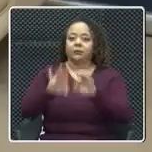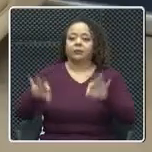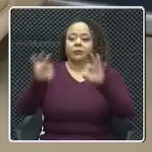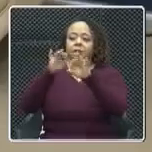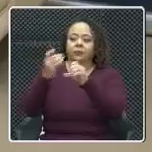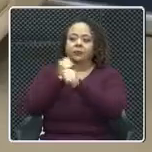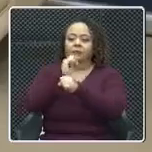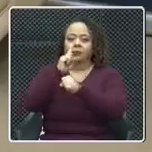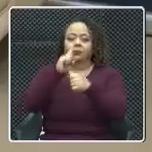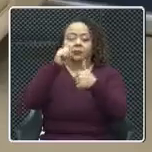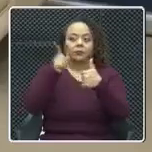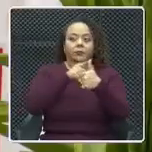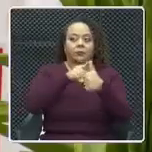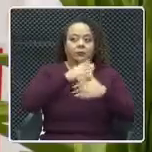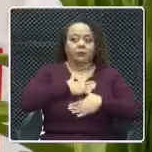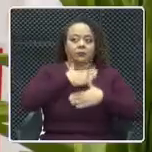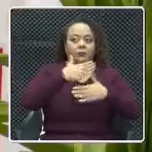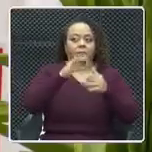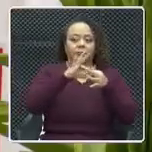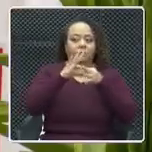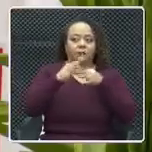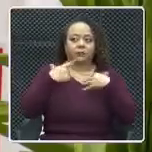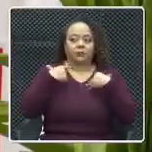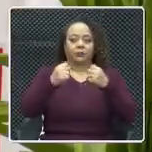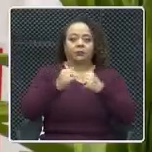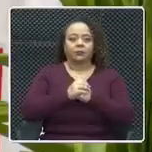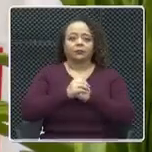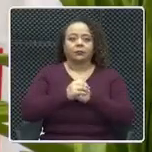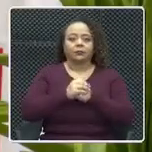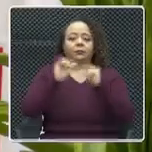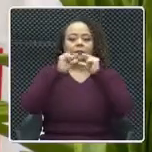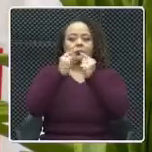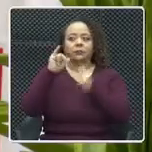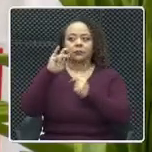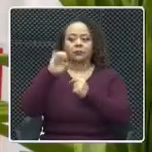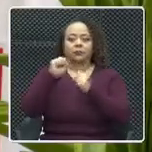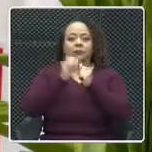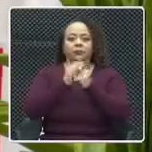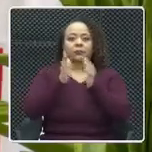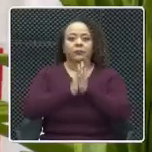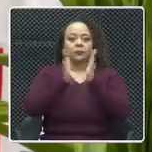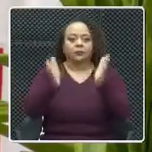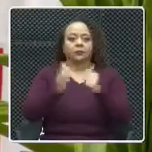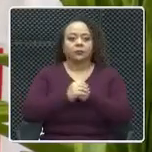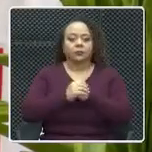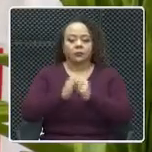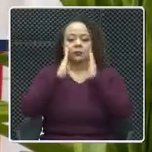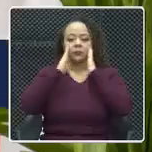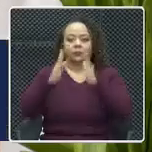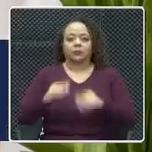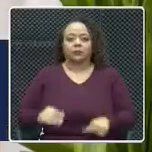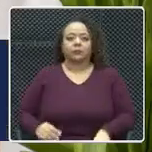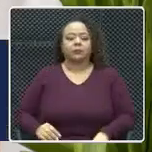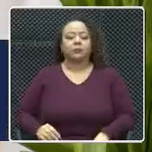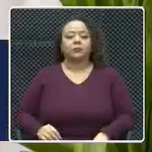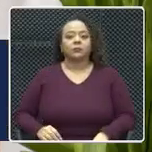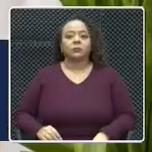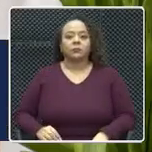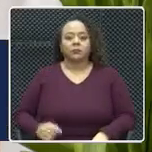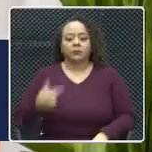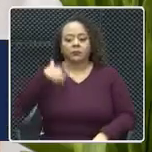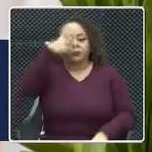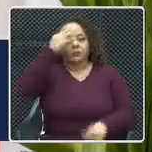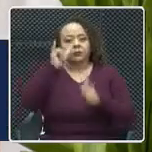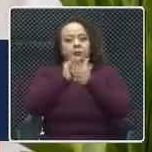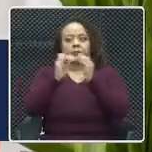algo. Una, la anuencia que hay de la red de salud, de Grupo INS en general, de atender, ¿verdad? Creo que eso es